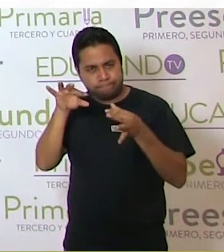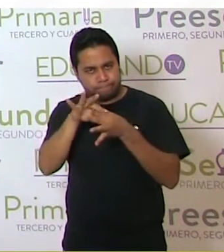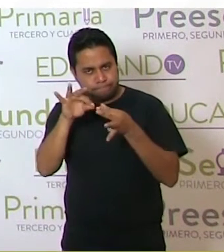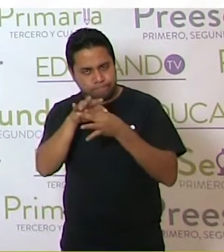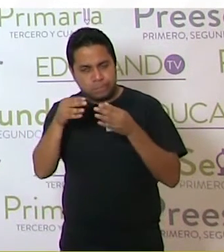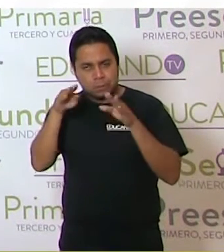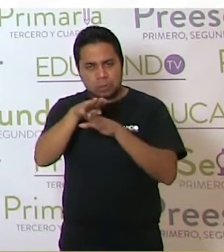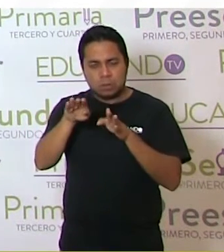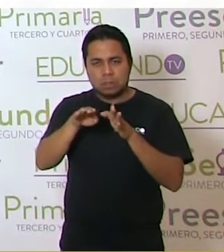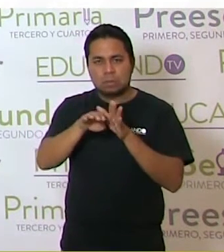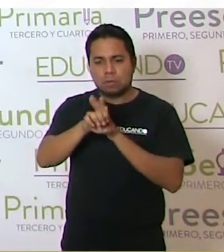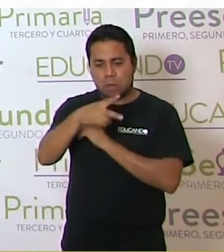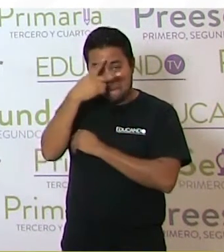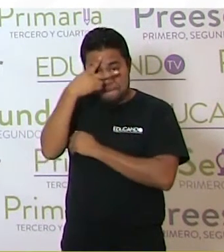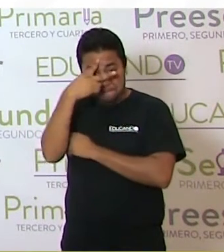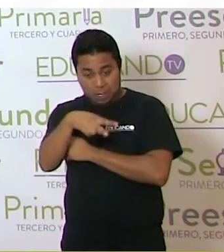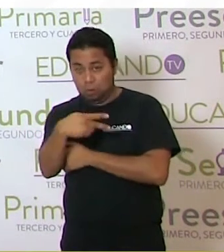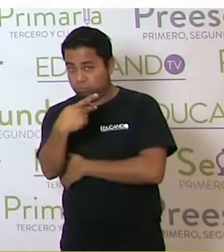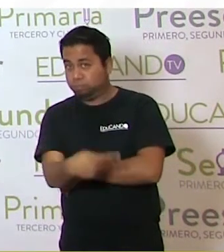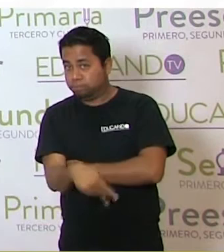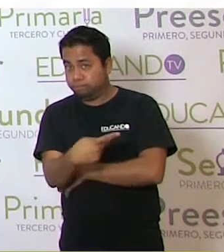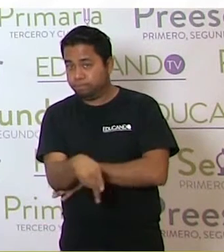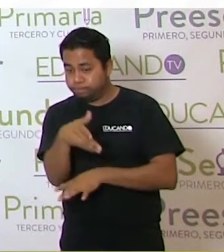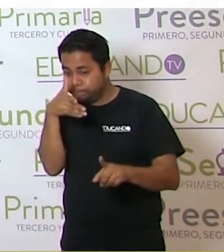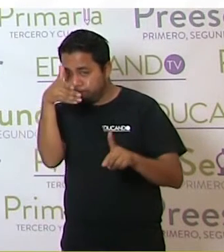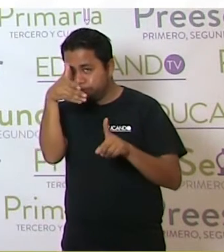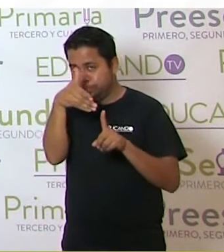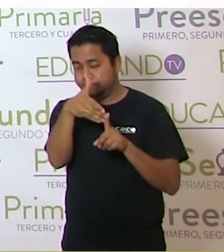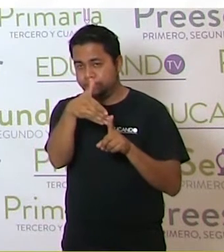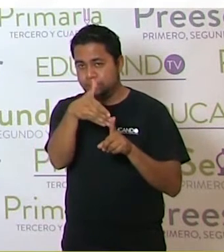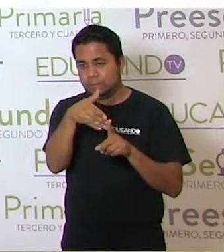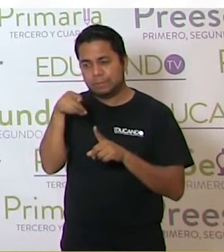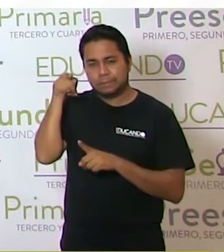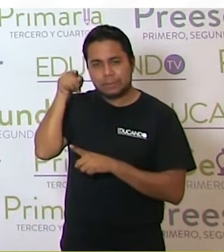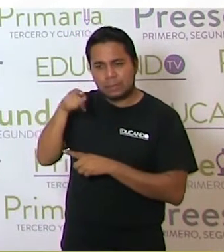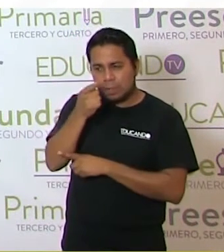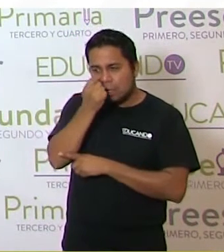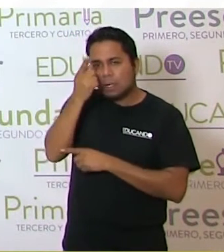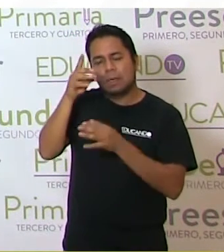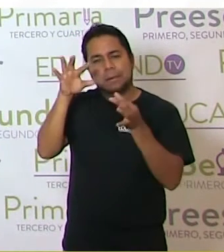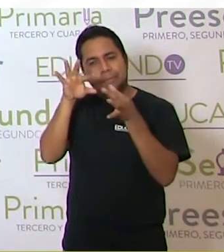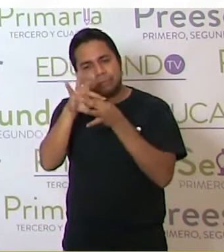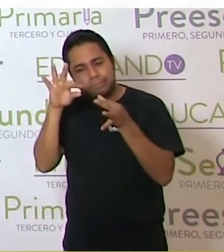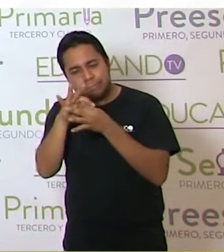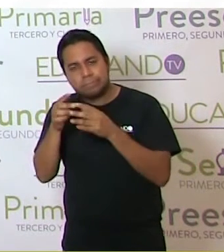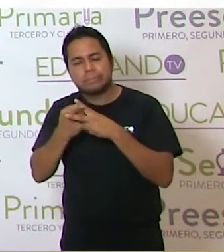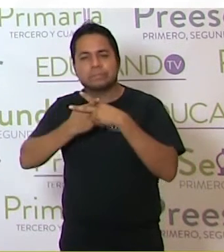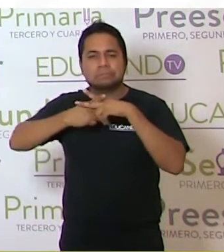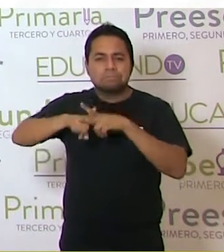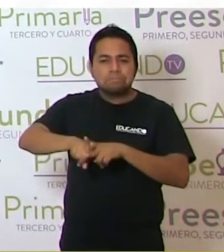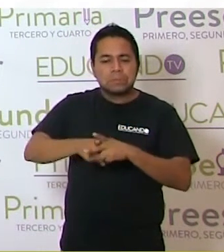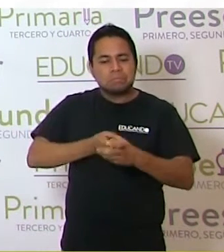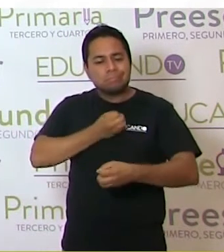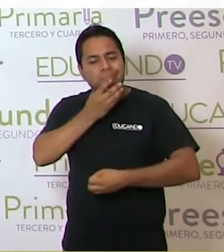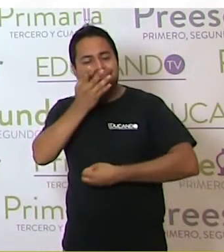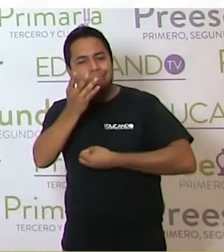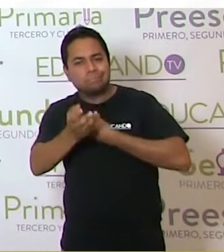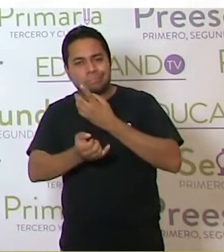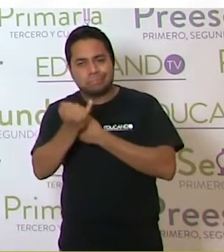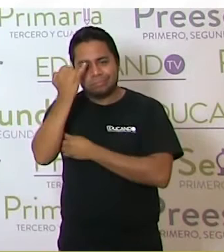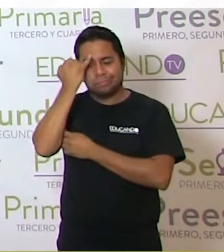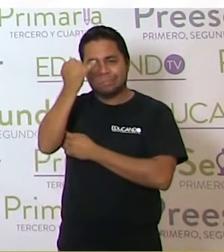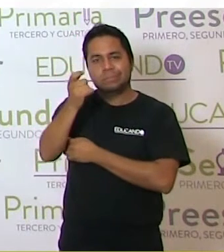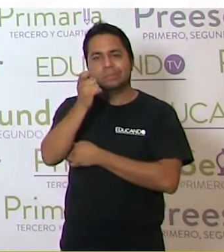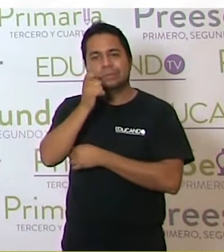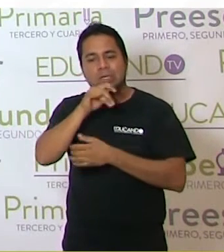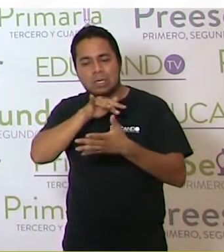méxico en específico y nos empieza como que a dar ideas de qué se va a tratar